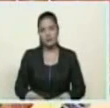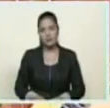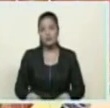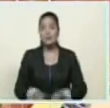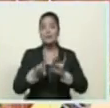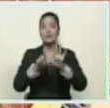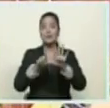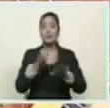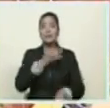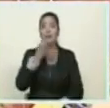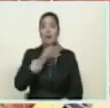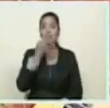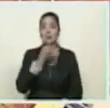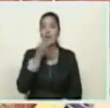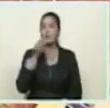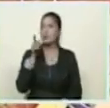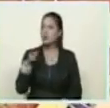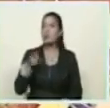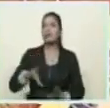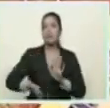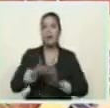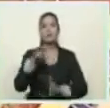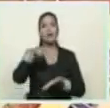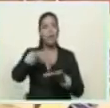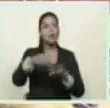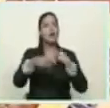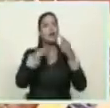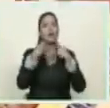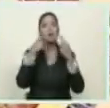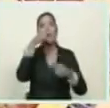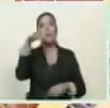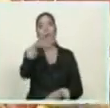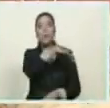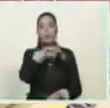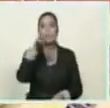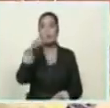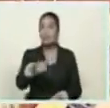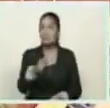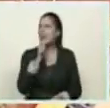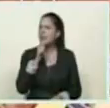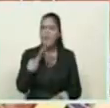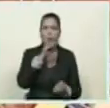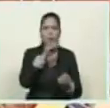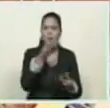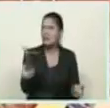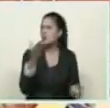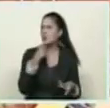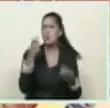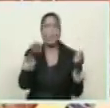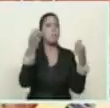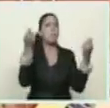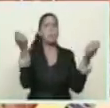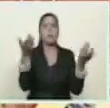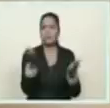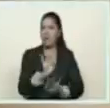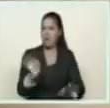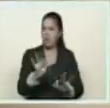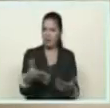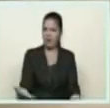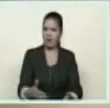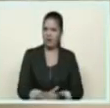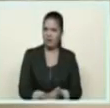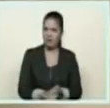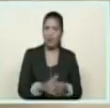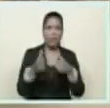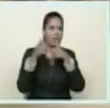6 de la tarde horas para que usted salga a hablarle al pueblo y a quien le voy a hablar me decía si no trajera un volante si